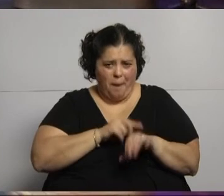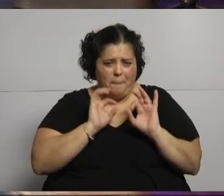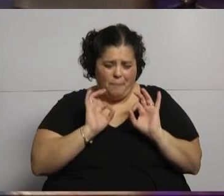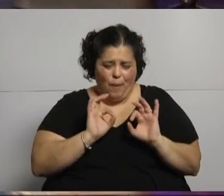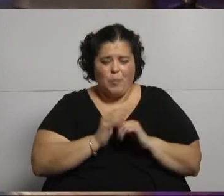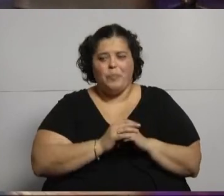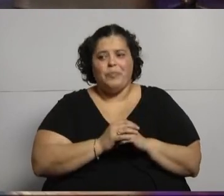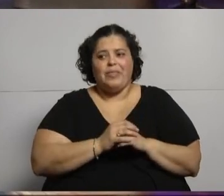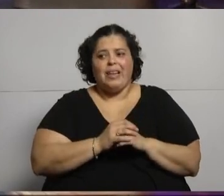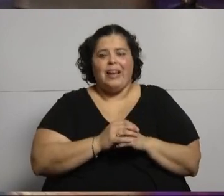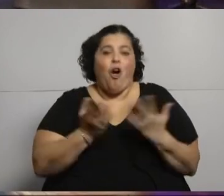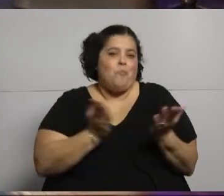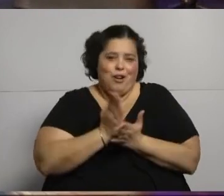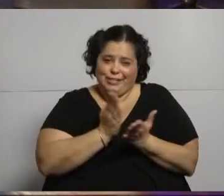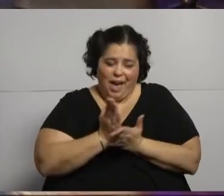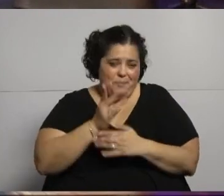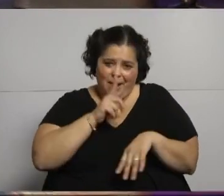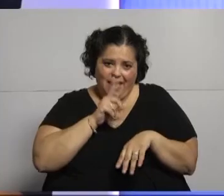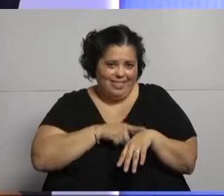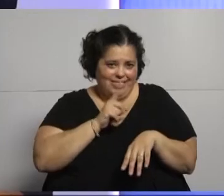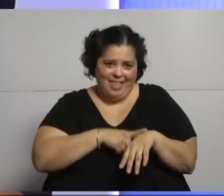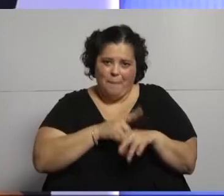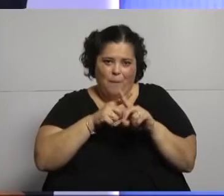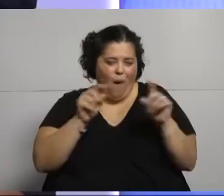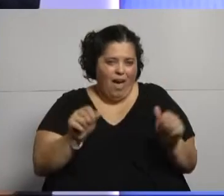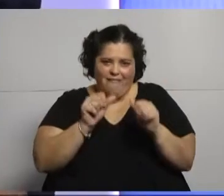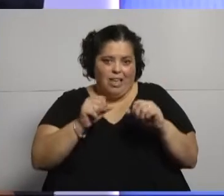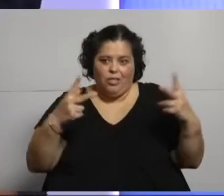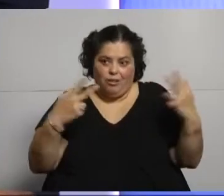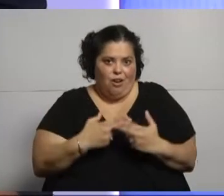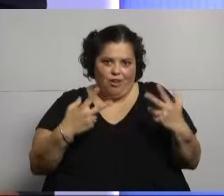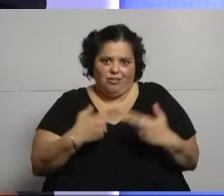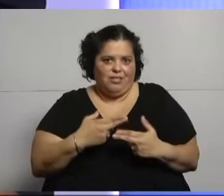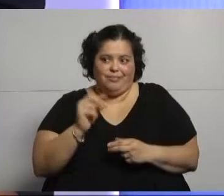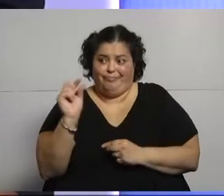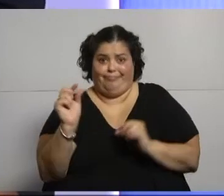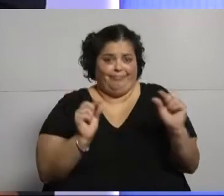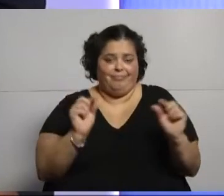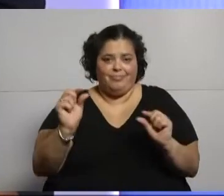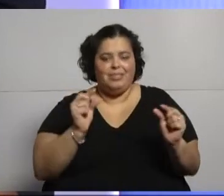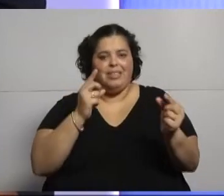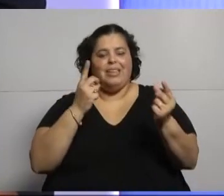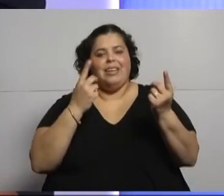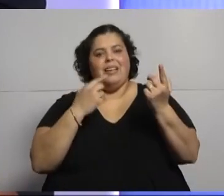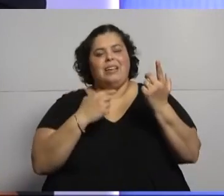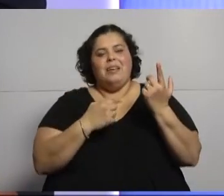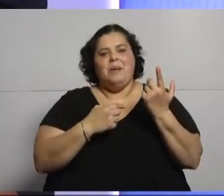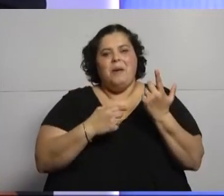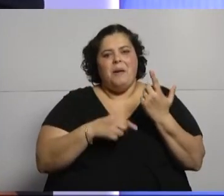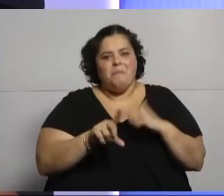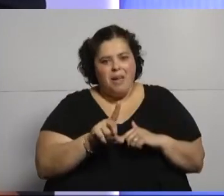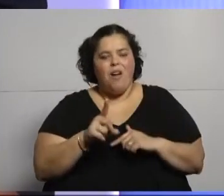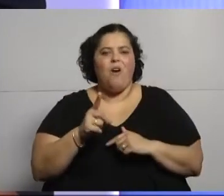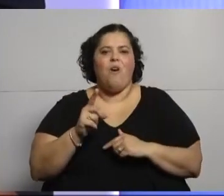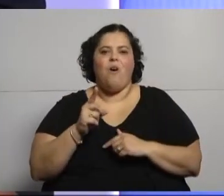de tiempo. Como siempre, el tiempo en los eventos es acotado y tirano.